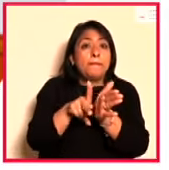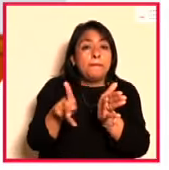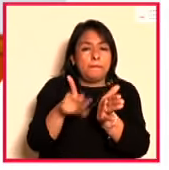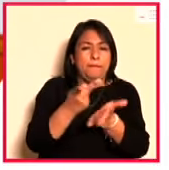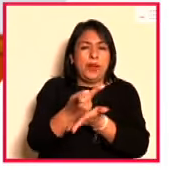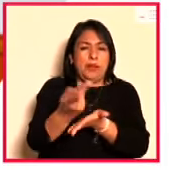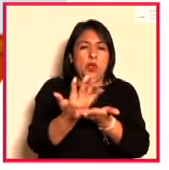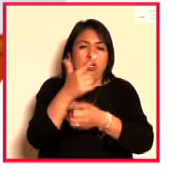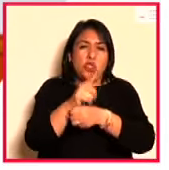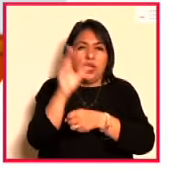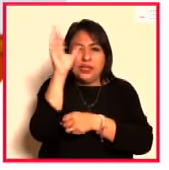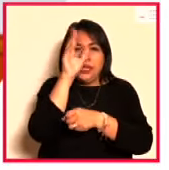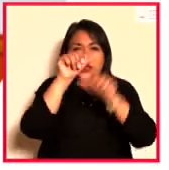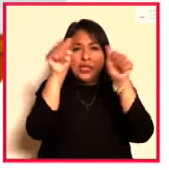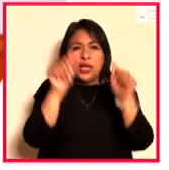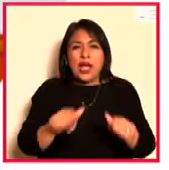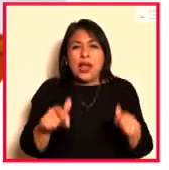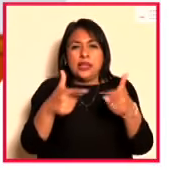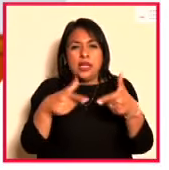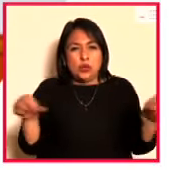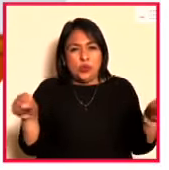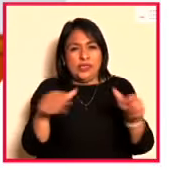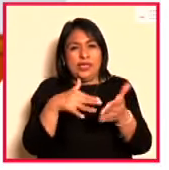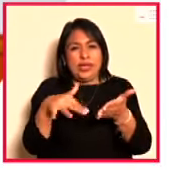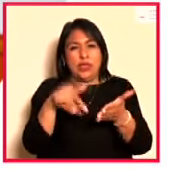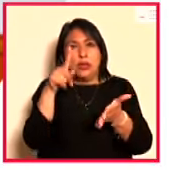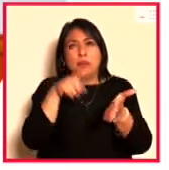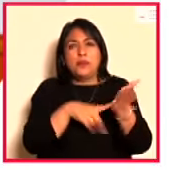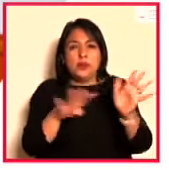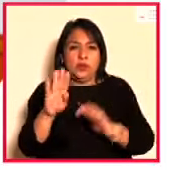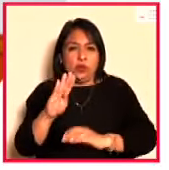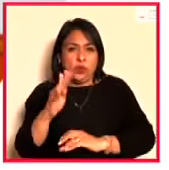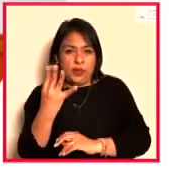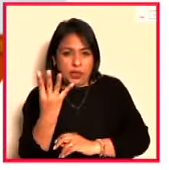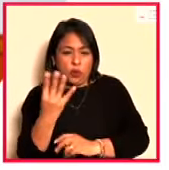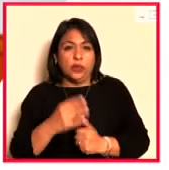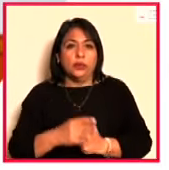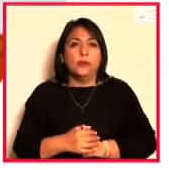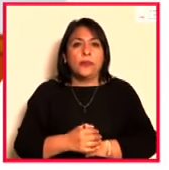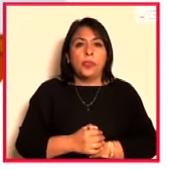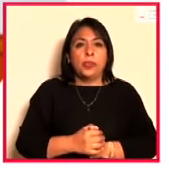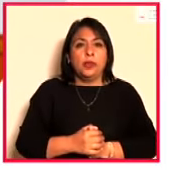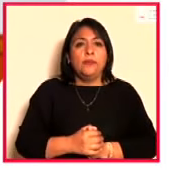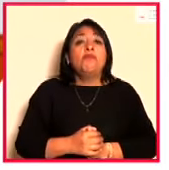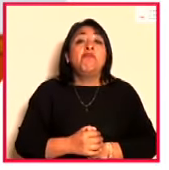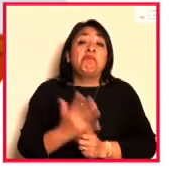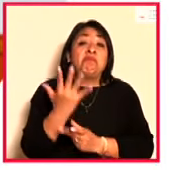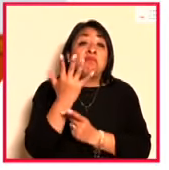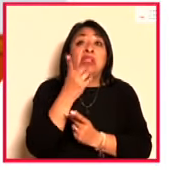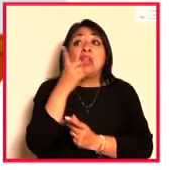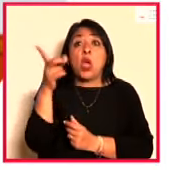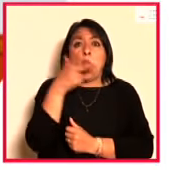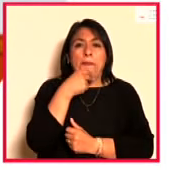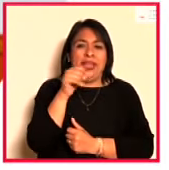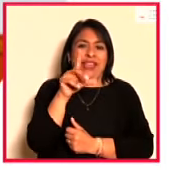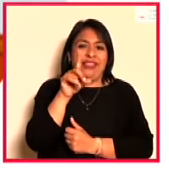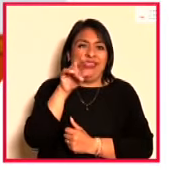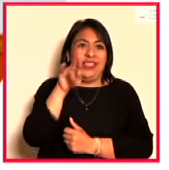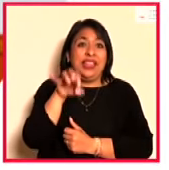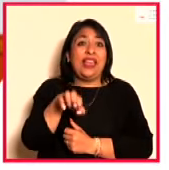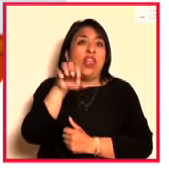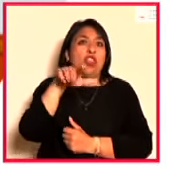Artes en el área de Lingüística y Literatura en 1994. Se dice que cuando Andrés Enestrosa tenía 12 años,